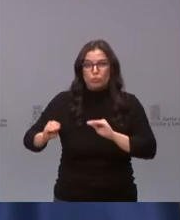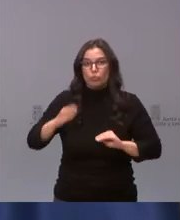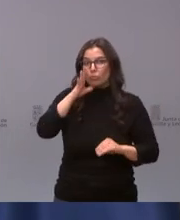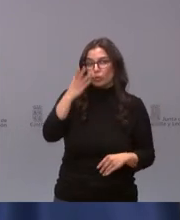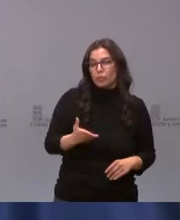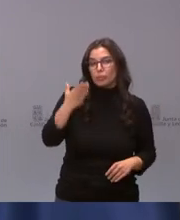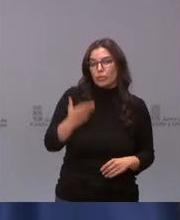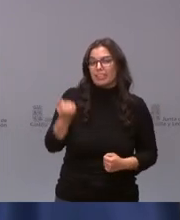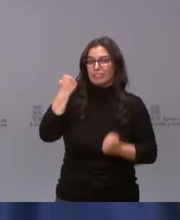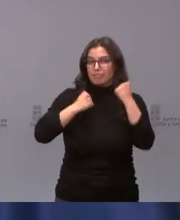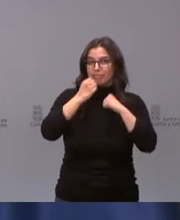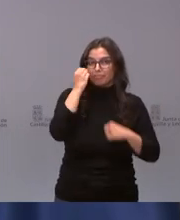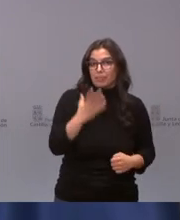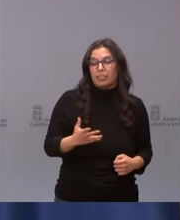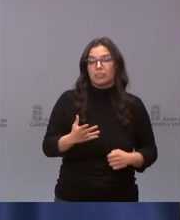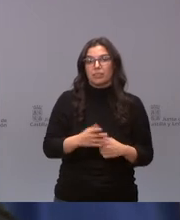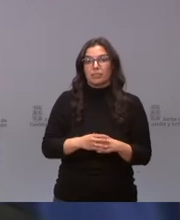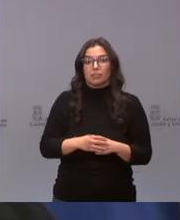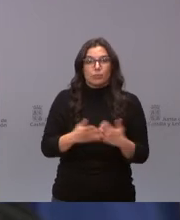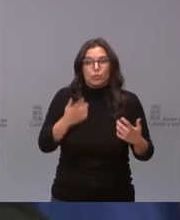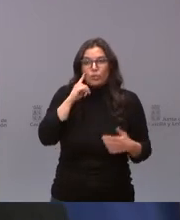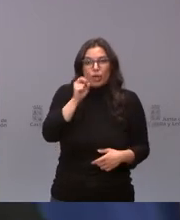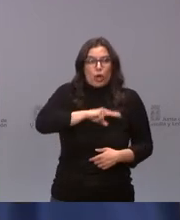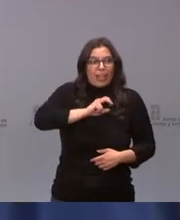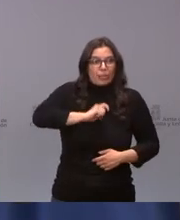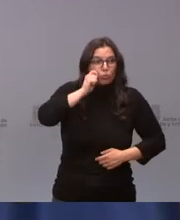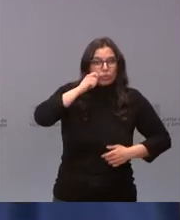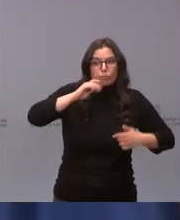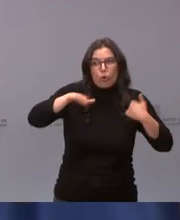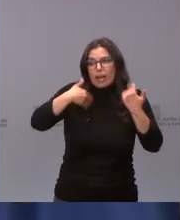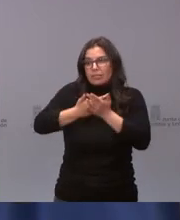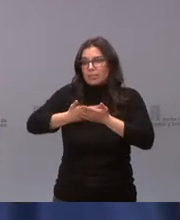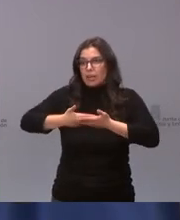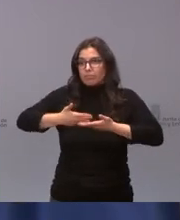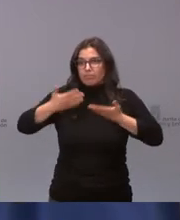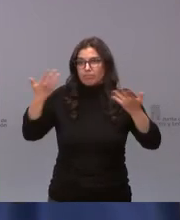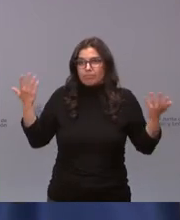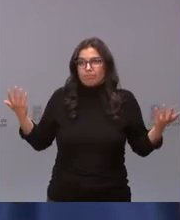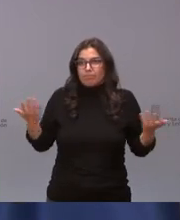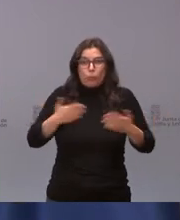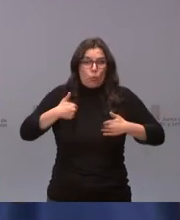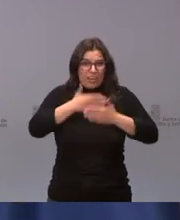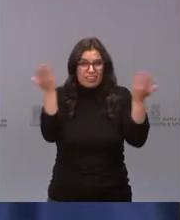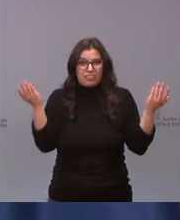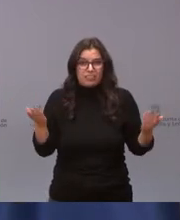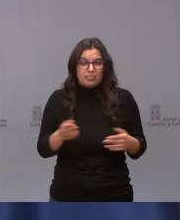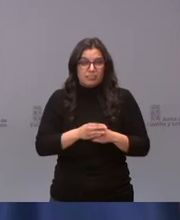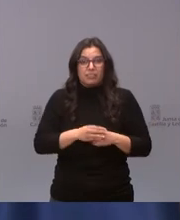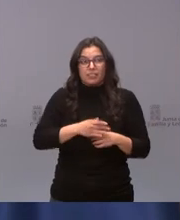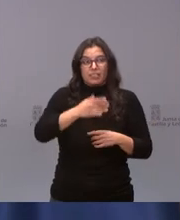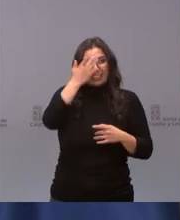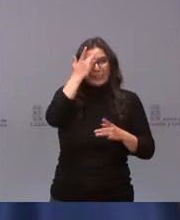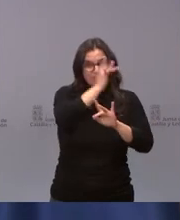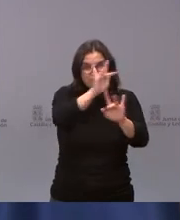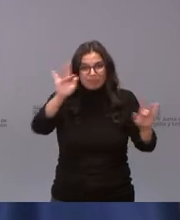importante que es esto, pues desde el concejal de turismo hasta cualquiera, y concienciarles sobre